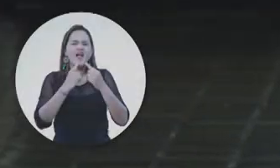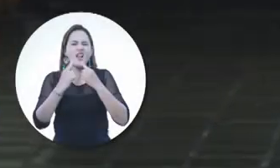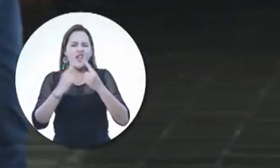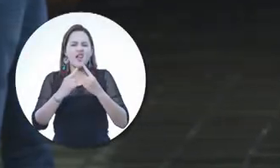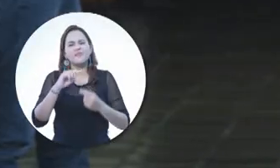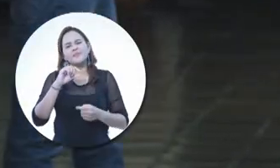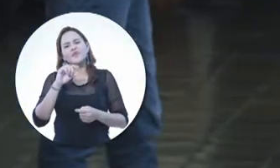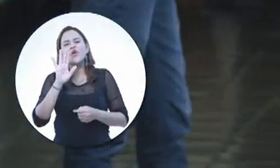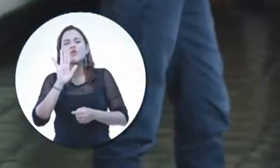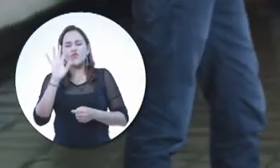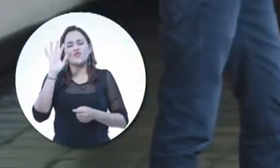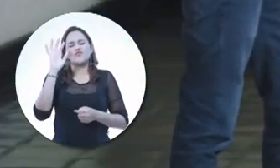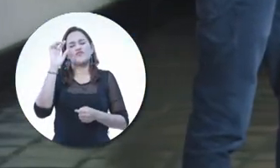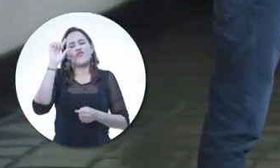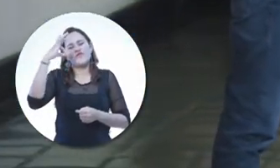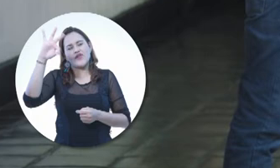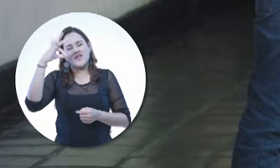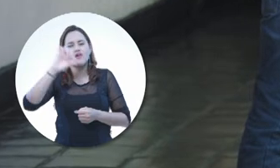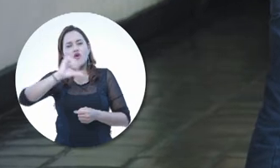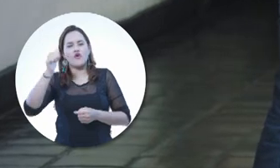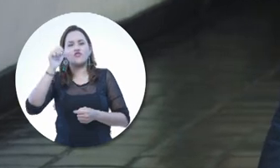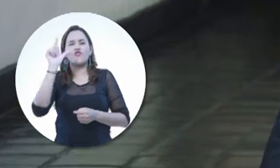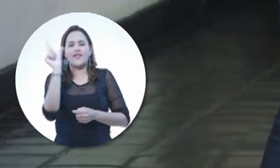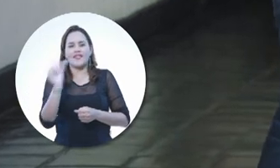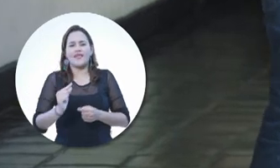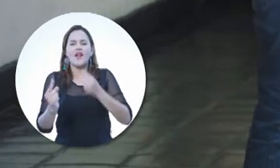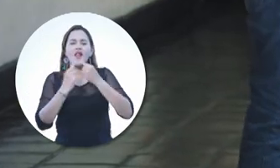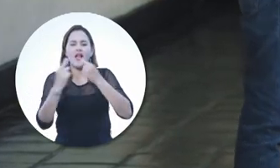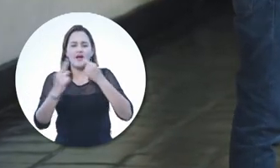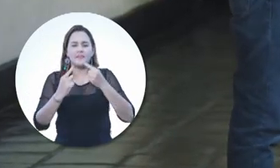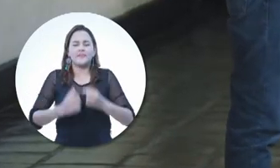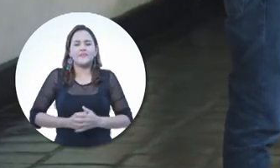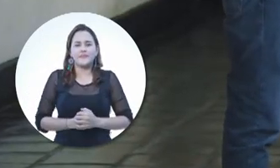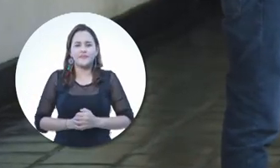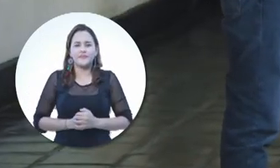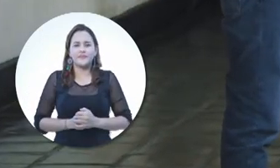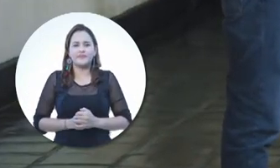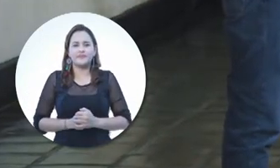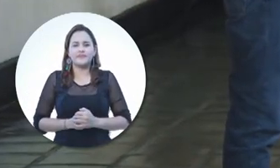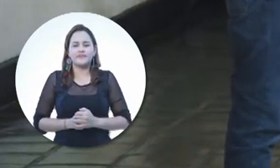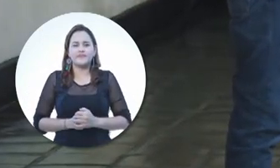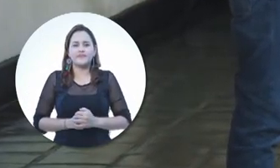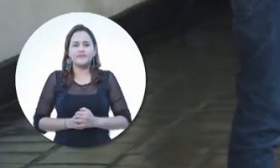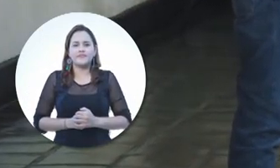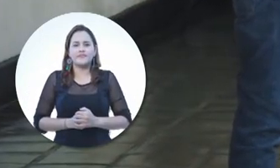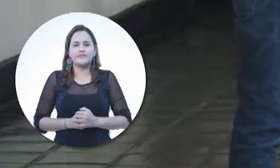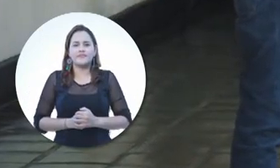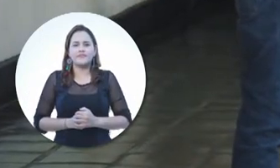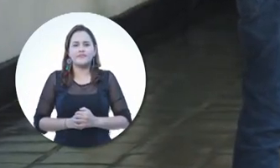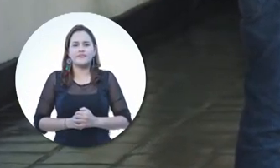mattina sono andato alla spiaggia, mi è piaciuto molto perché ho conosciuto una bella ragazza, abbiamo parlato un po' e devo oggi andare a